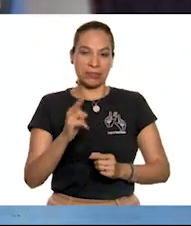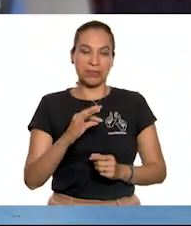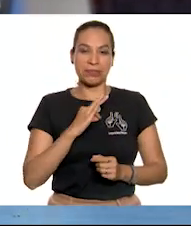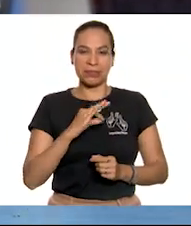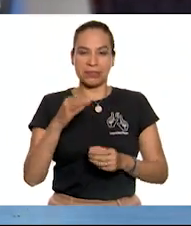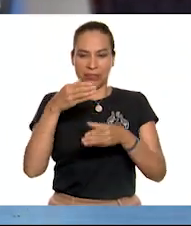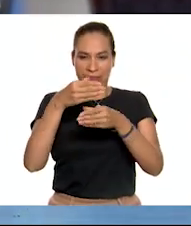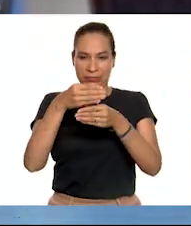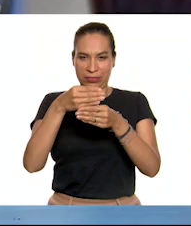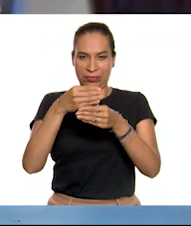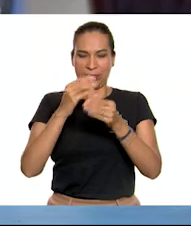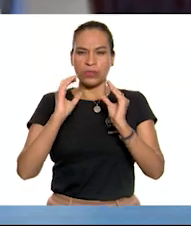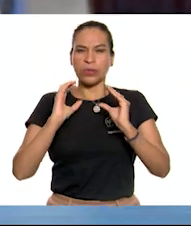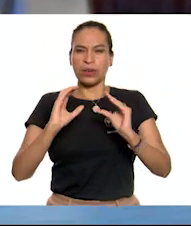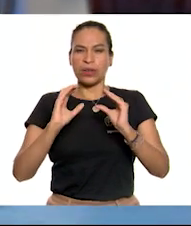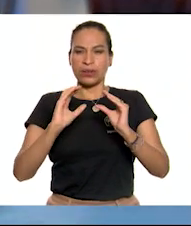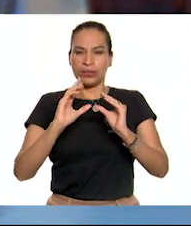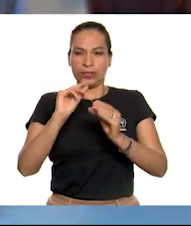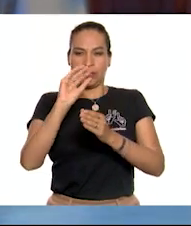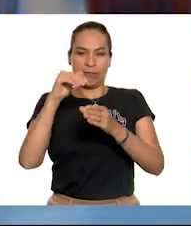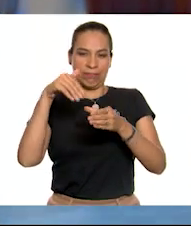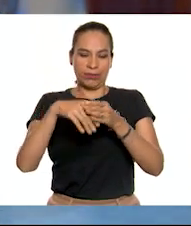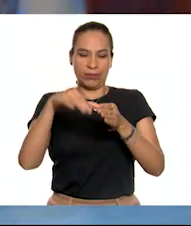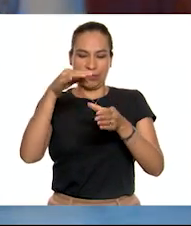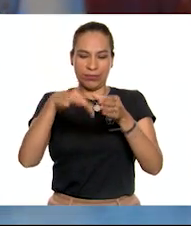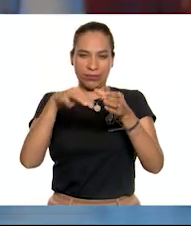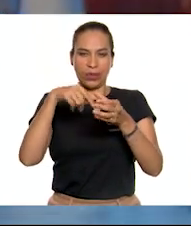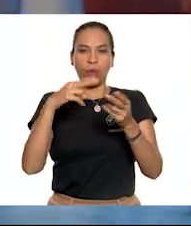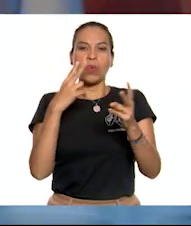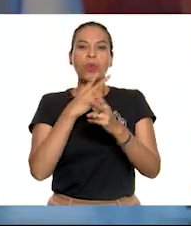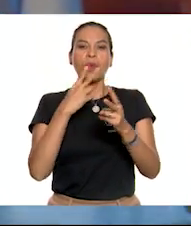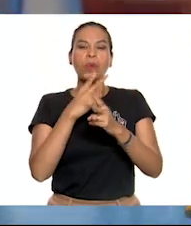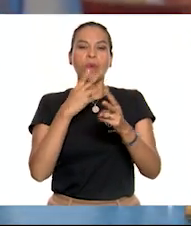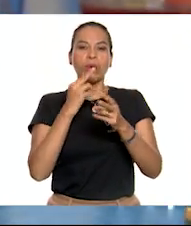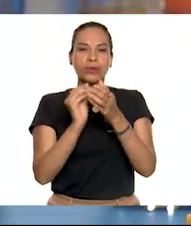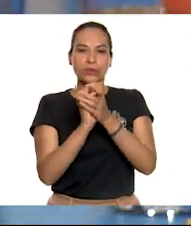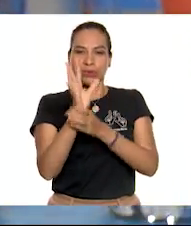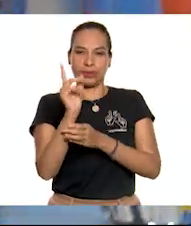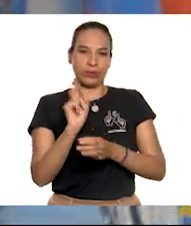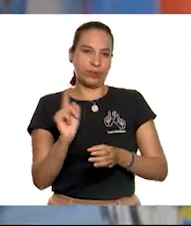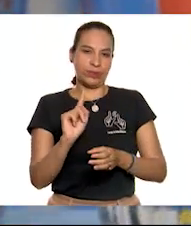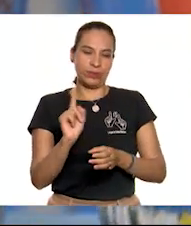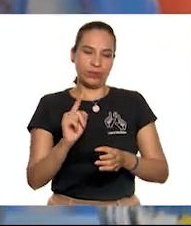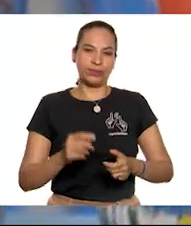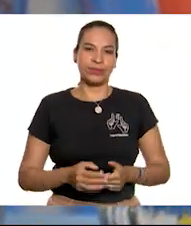Podemos presionar, siempre cuidando que no entren burbujas de aire.